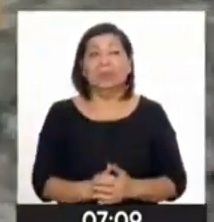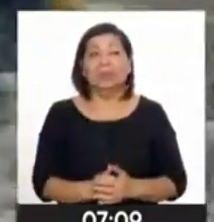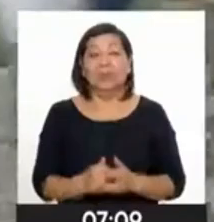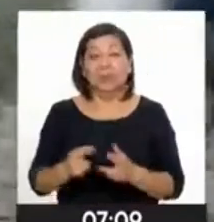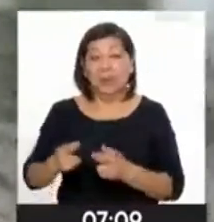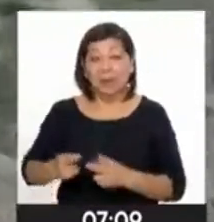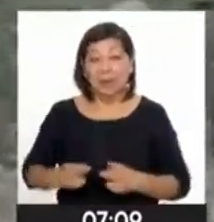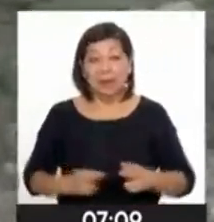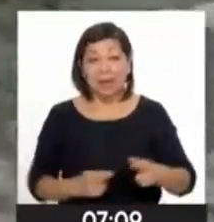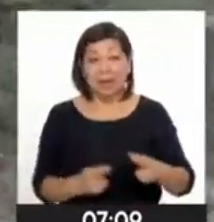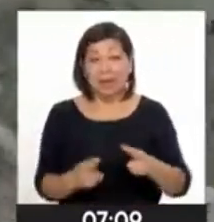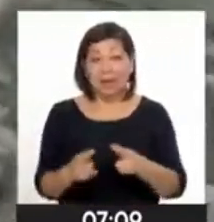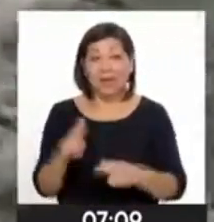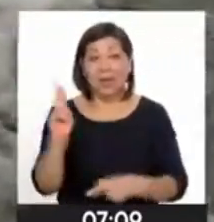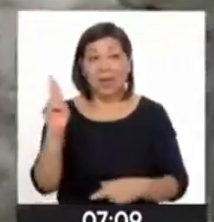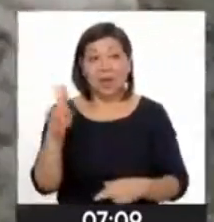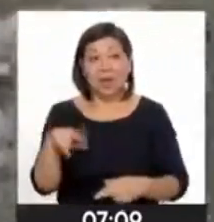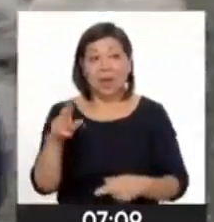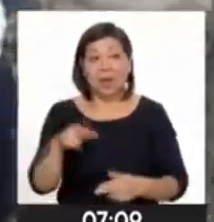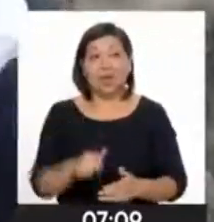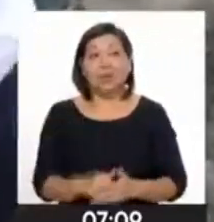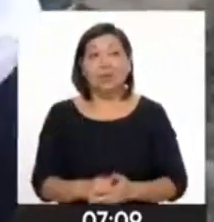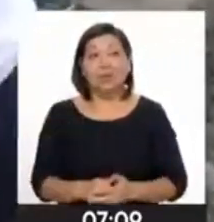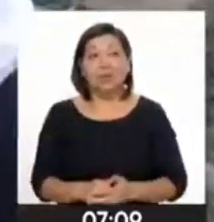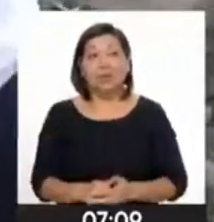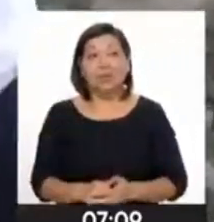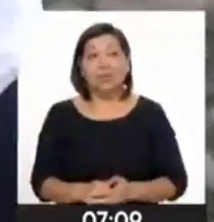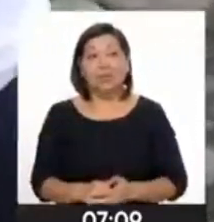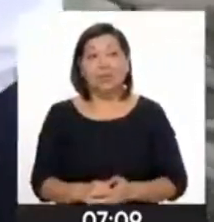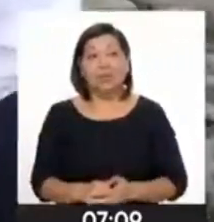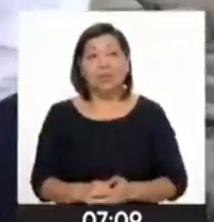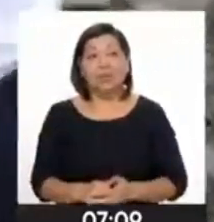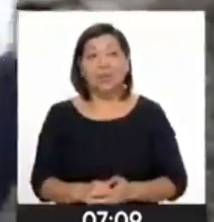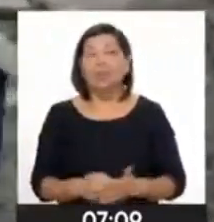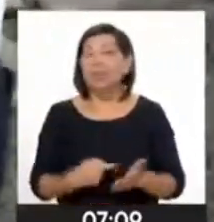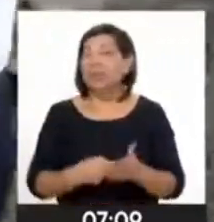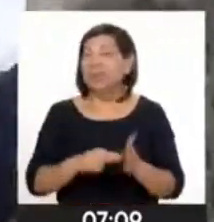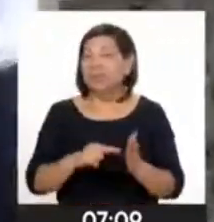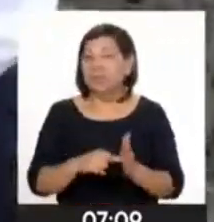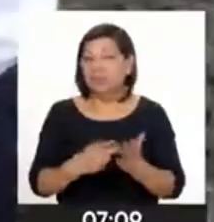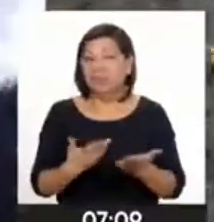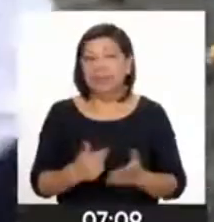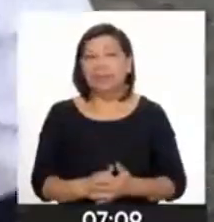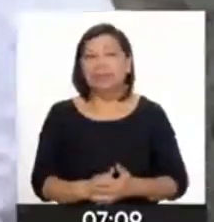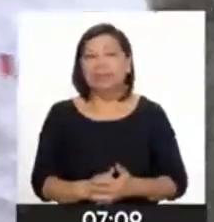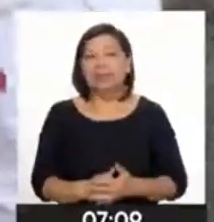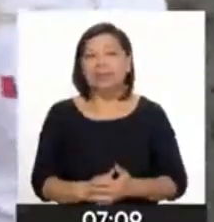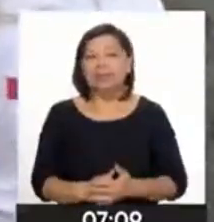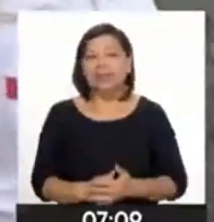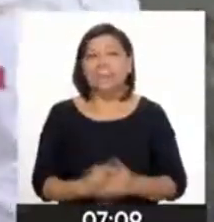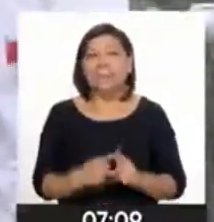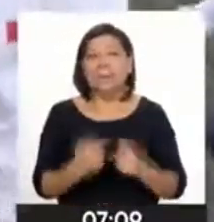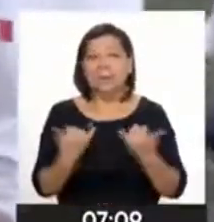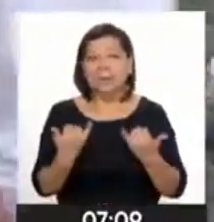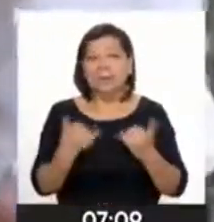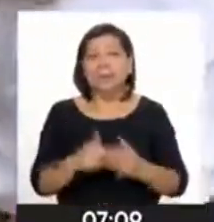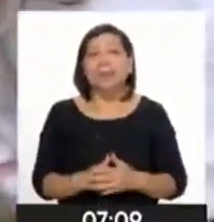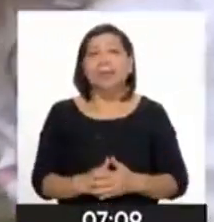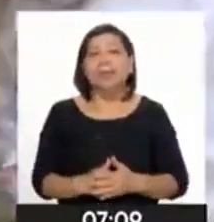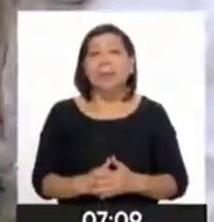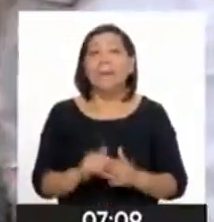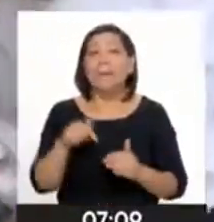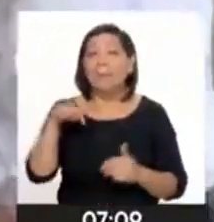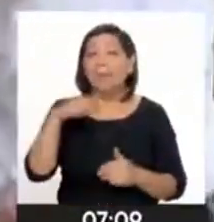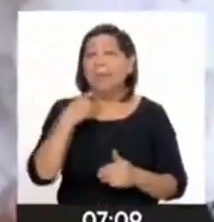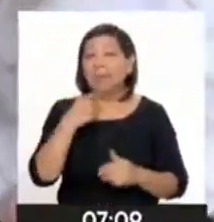río Rímac, realizando labores de limpieza. Justamente lo que significa esta campaña Chuya Chuya Perú, Perú